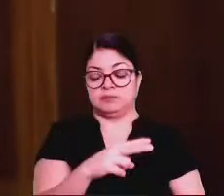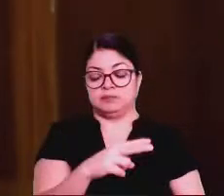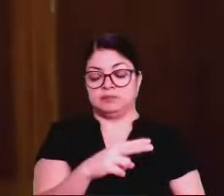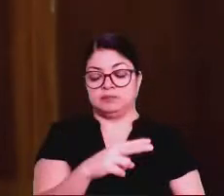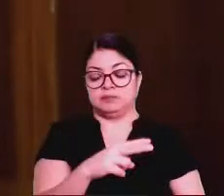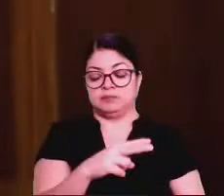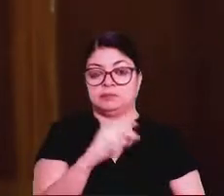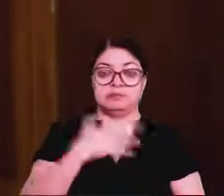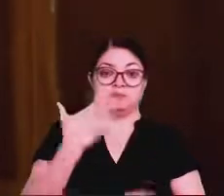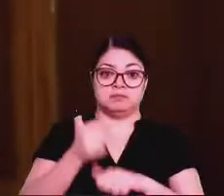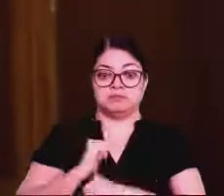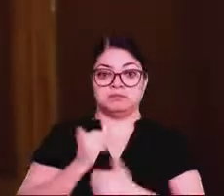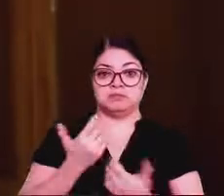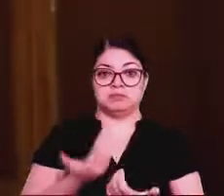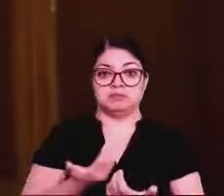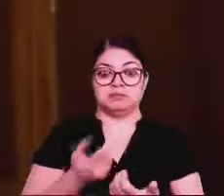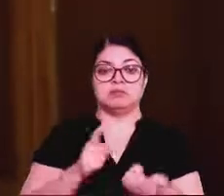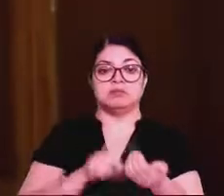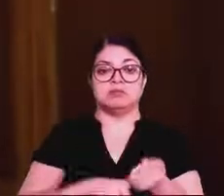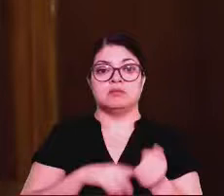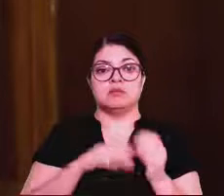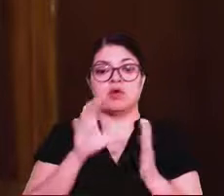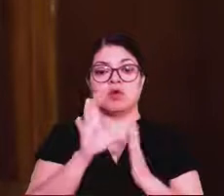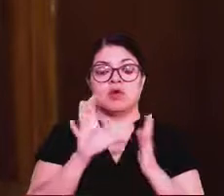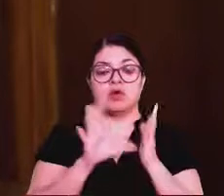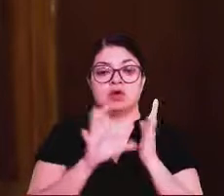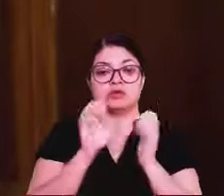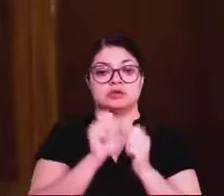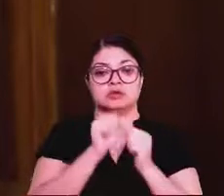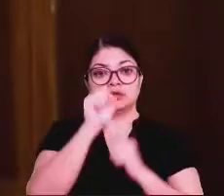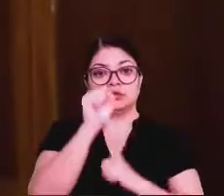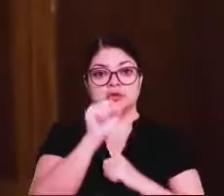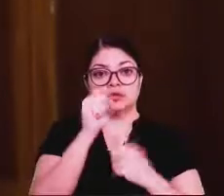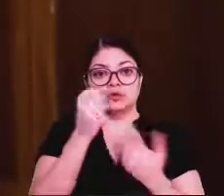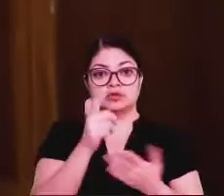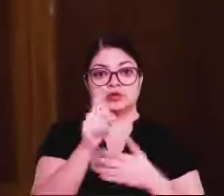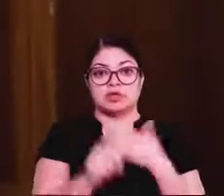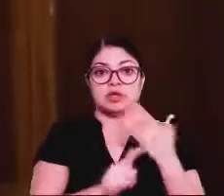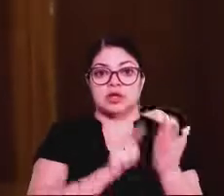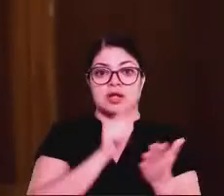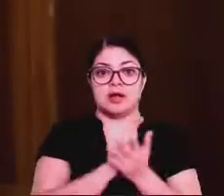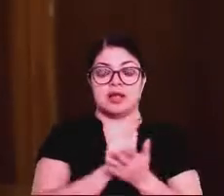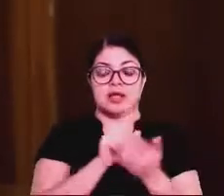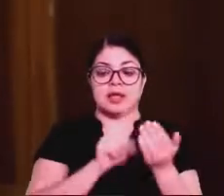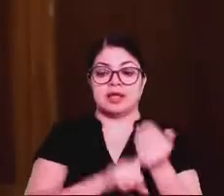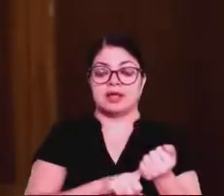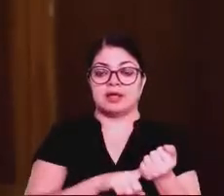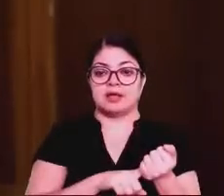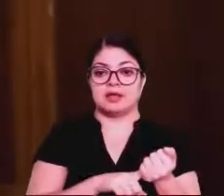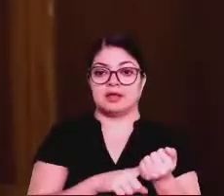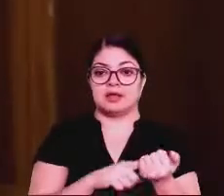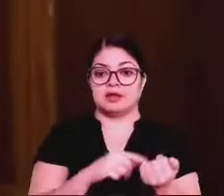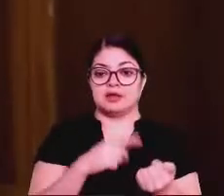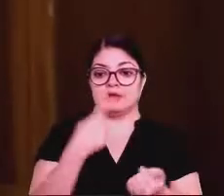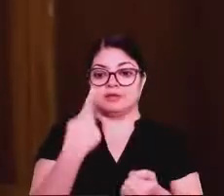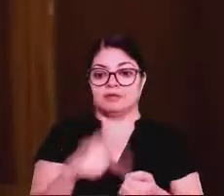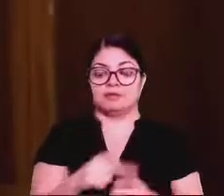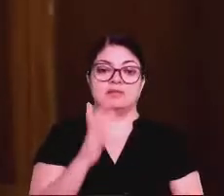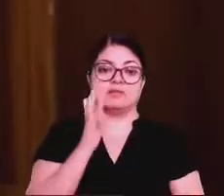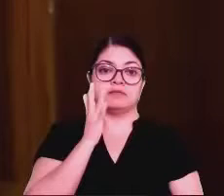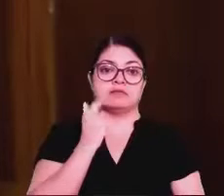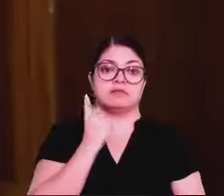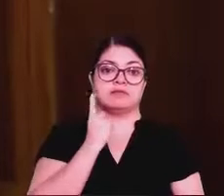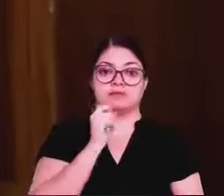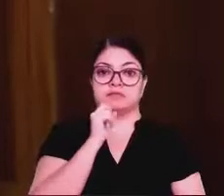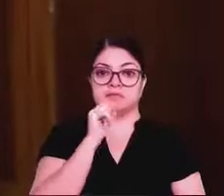previstas dentro de la Constitución Política, la Ley Orgánica del Poder Legislativo y su